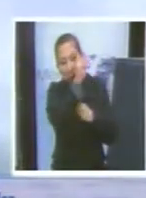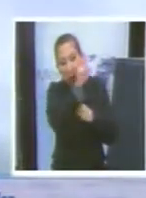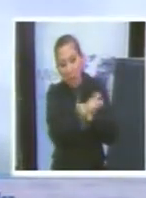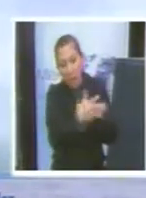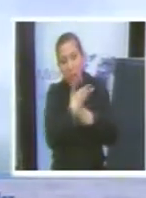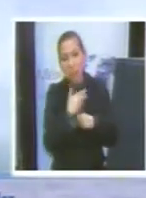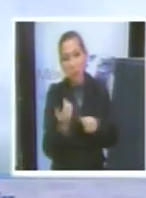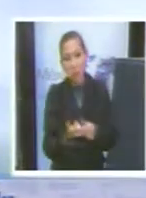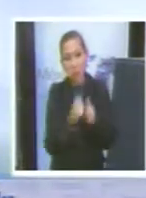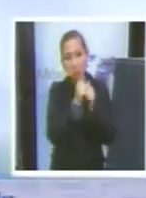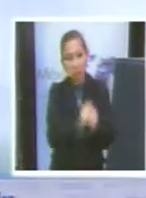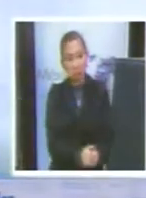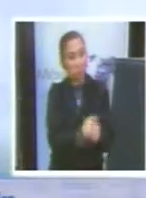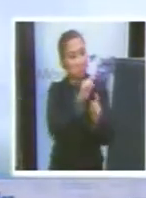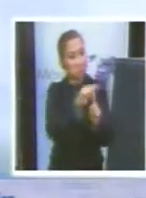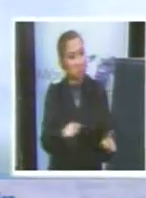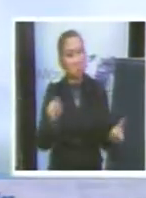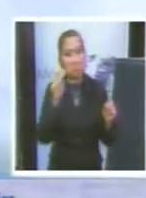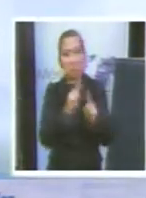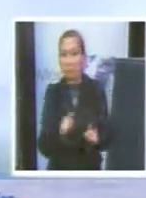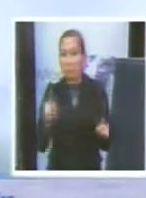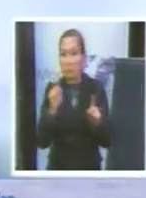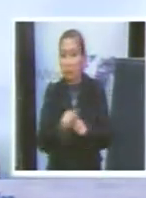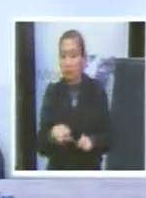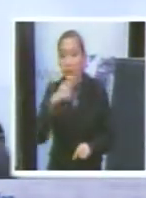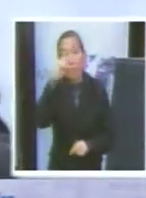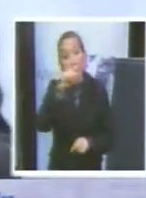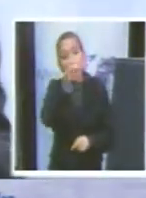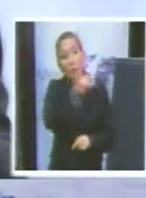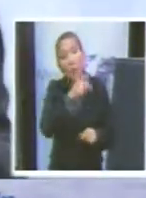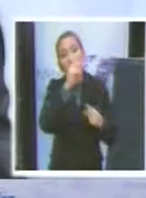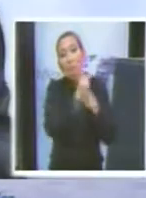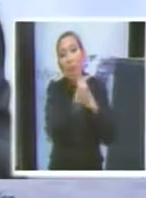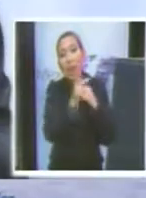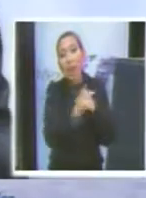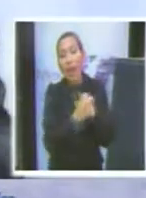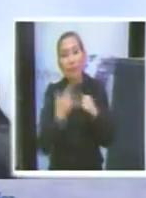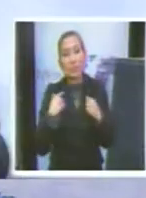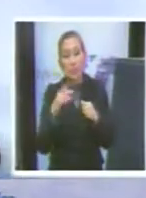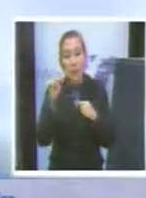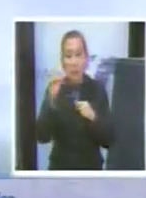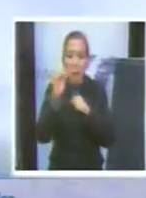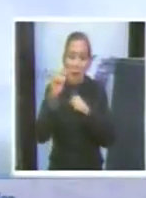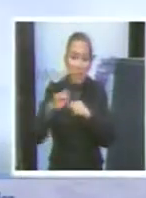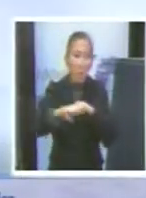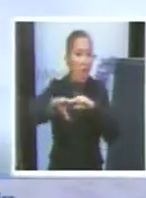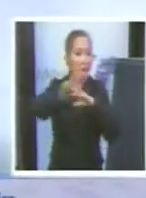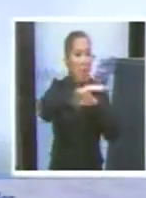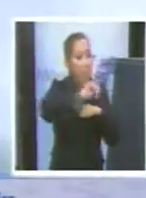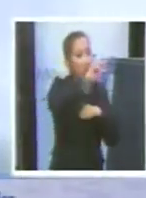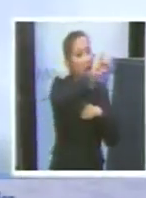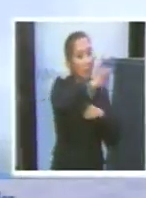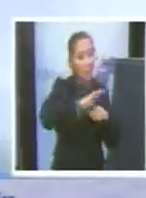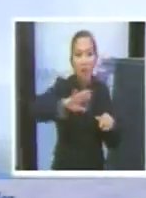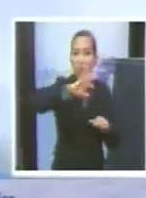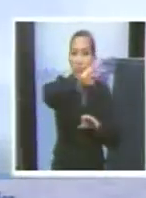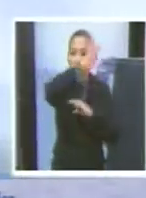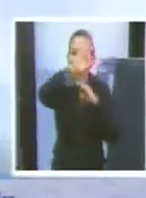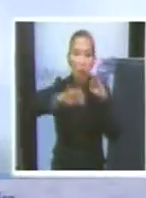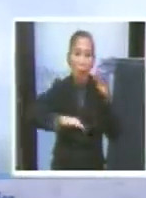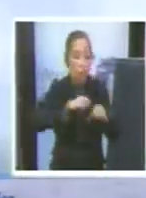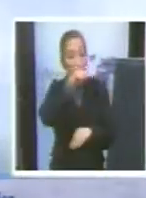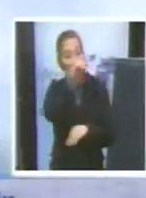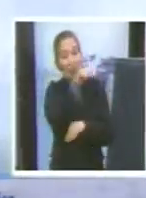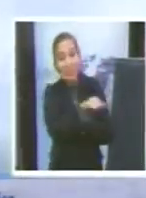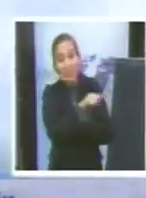de pertenencias múltiples, que México es una nación del Pacífico, del Caribe, del Atlántico, que